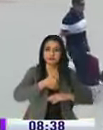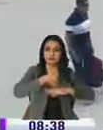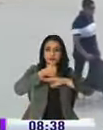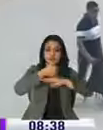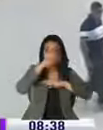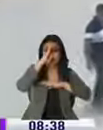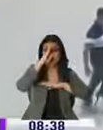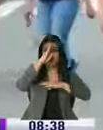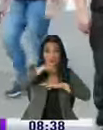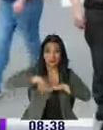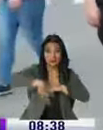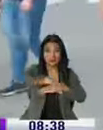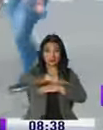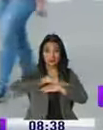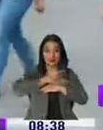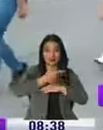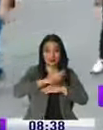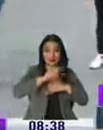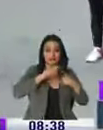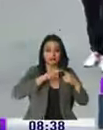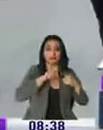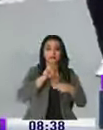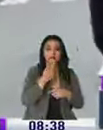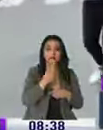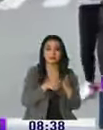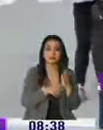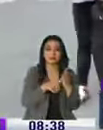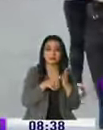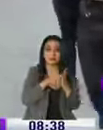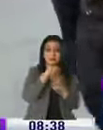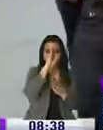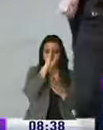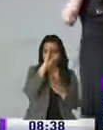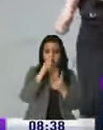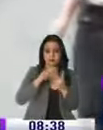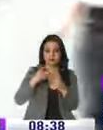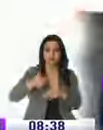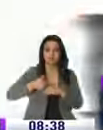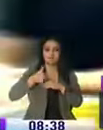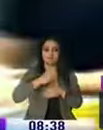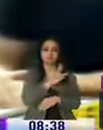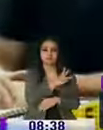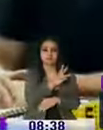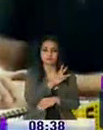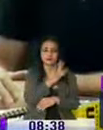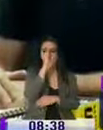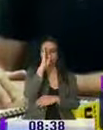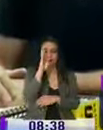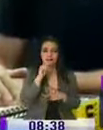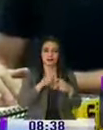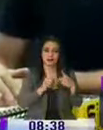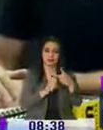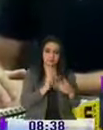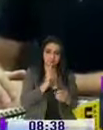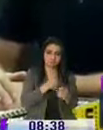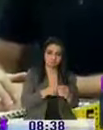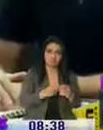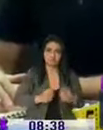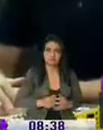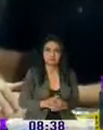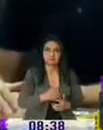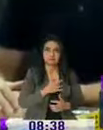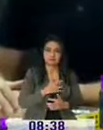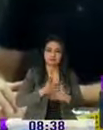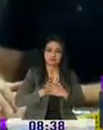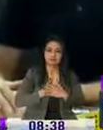de la jurisdicción llegaron el viceministro del Interior y el comandante general. Nosotros nos sentimos muy consternados, muy